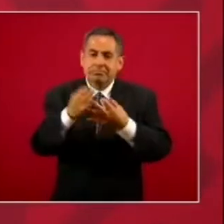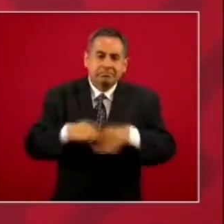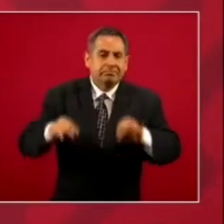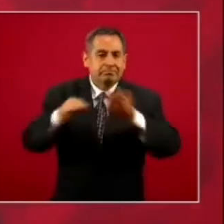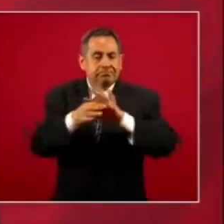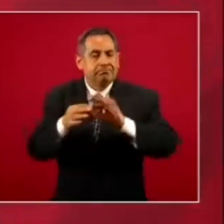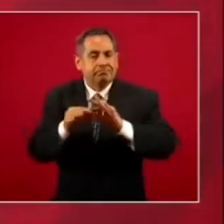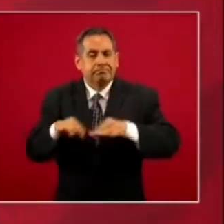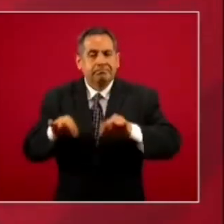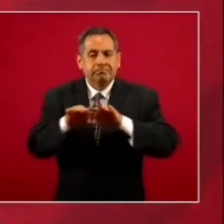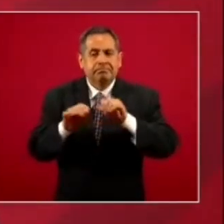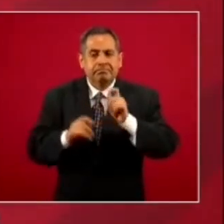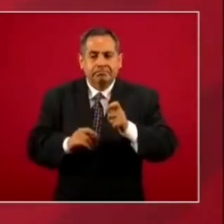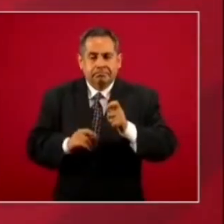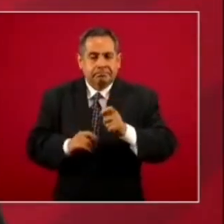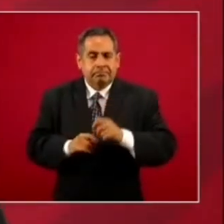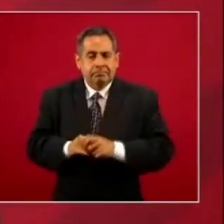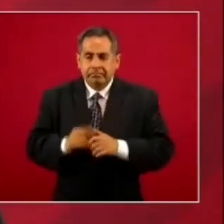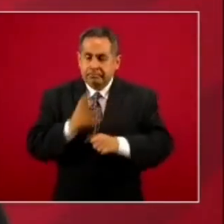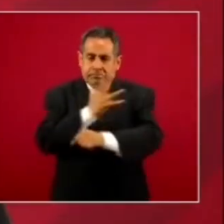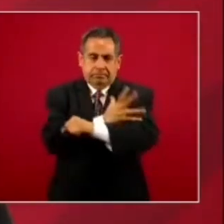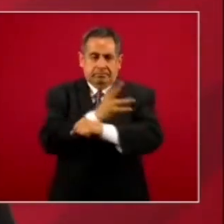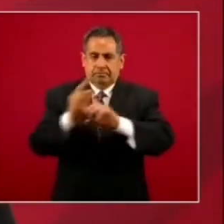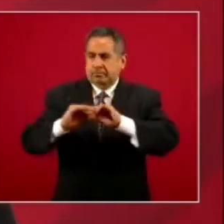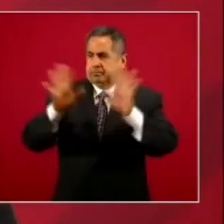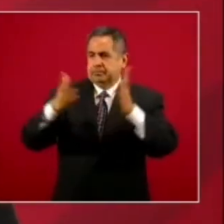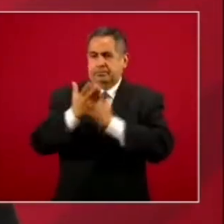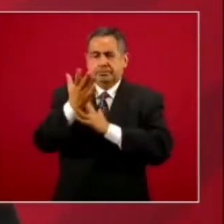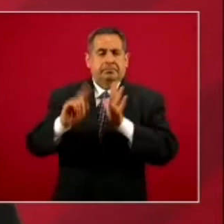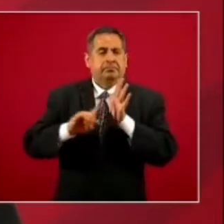importante la transparencia